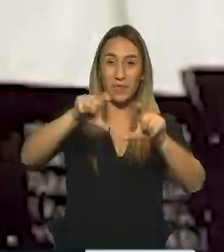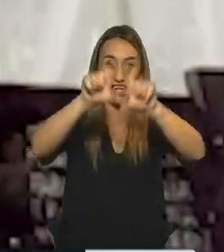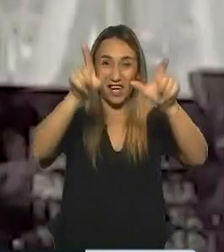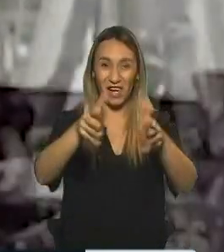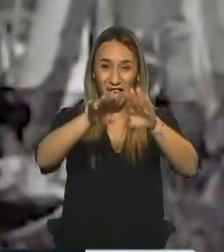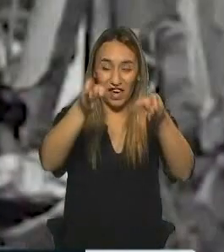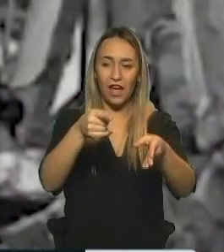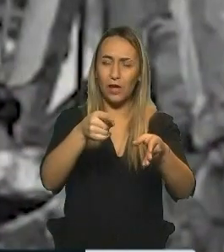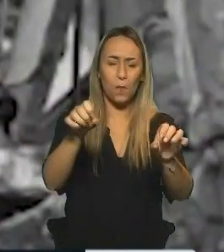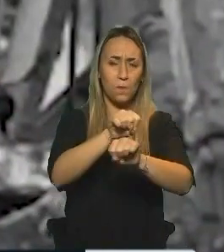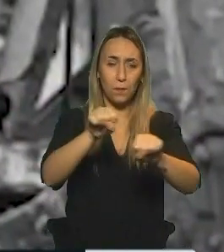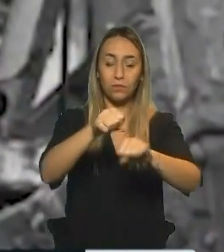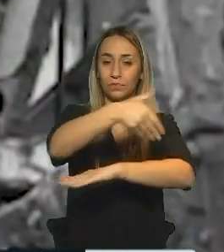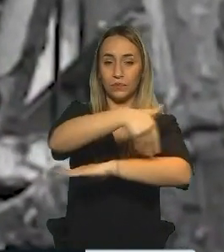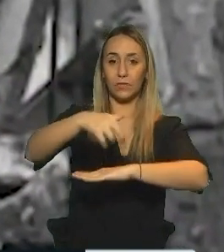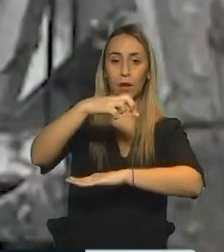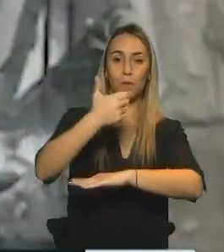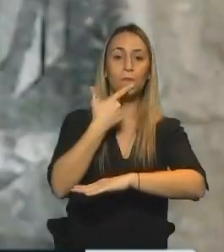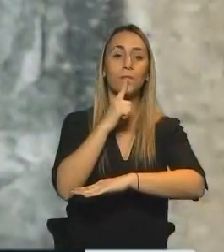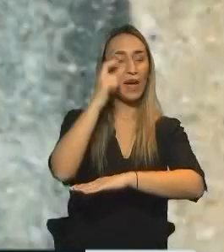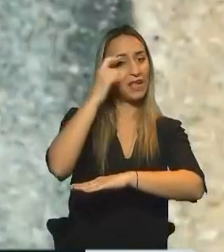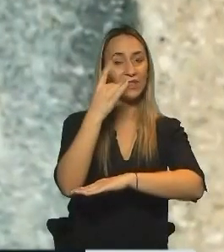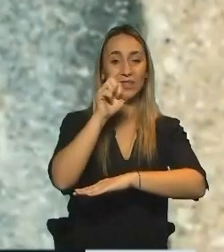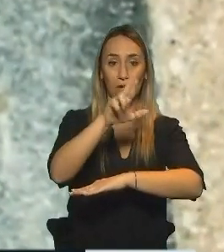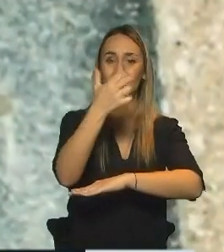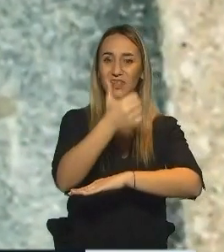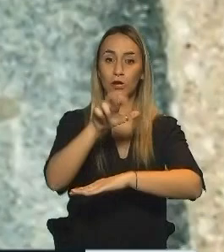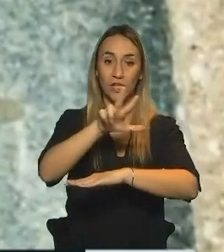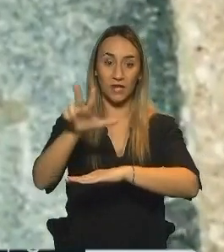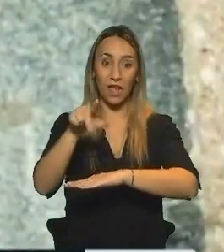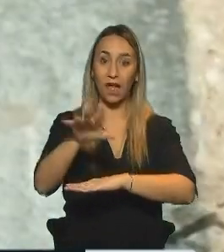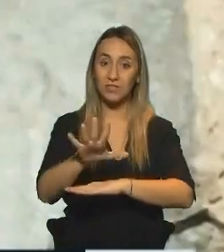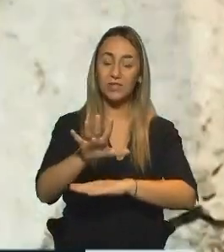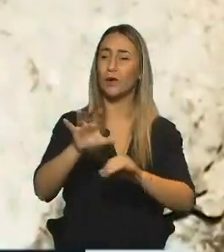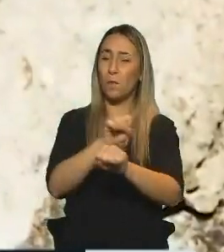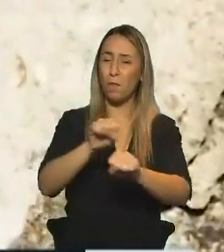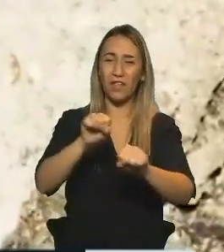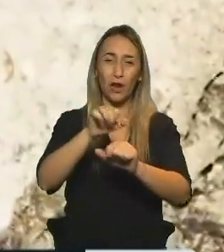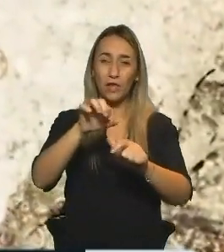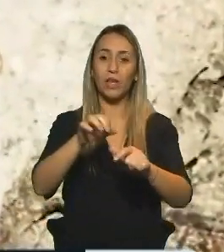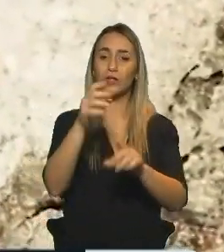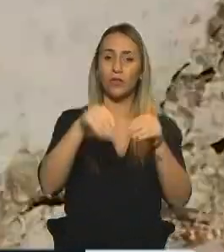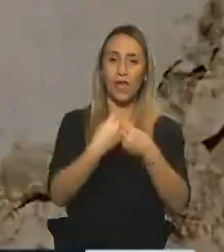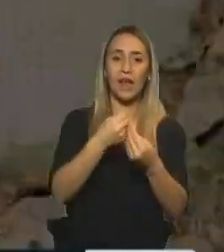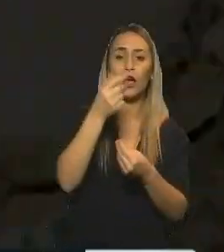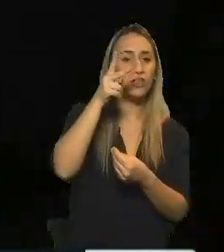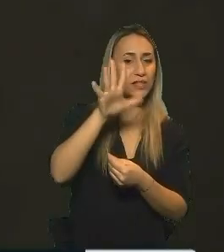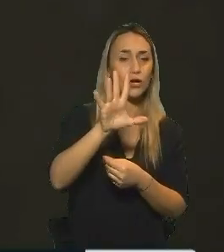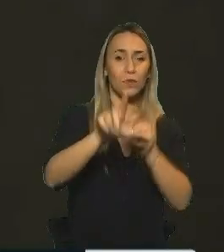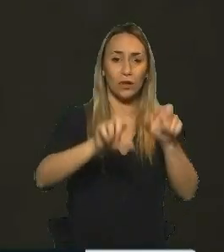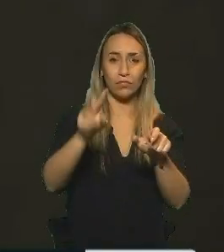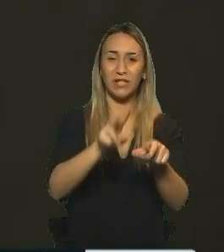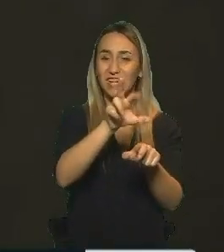calle Pasteur 633. Este creó el ataque terrorista, dejó 85 víctimas y más de 300 heridos.